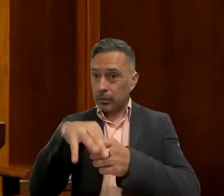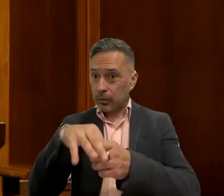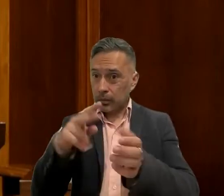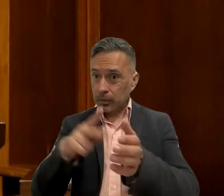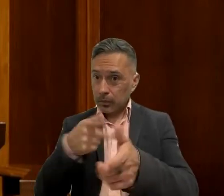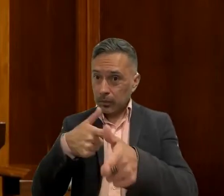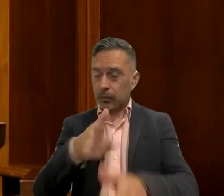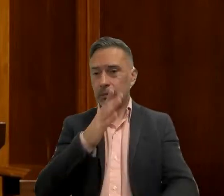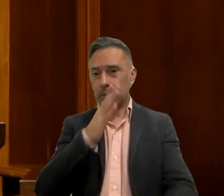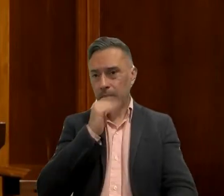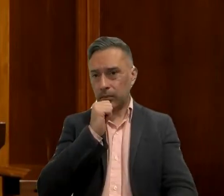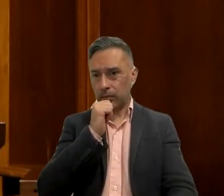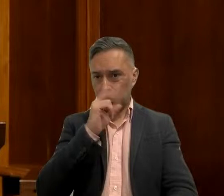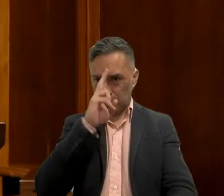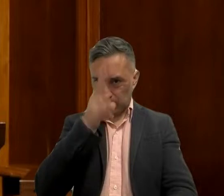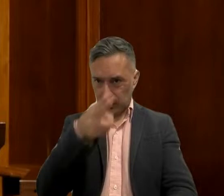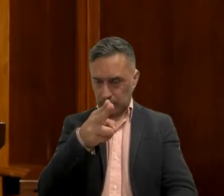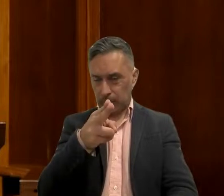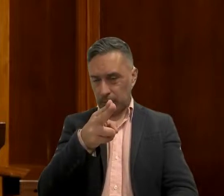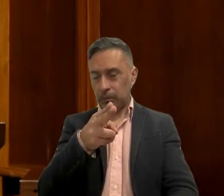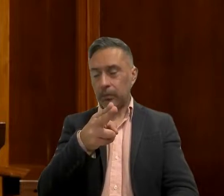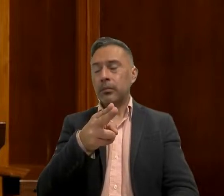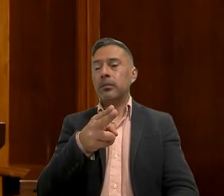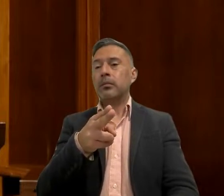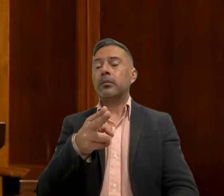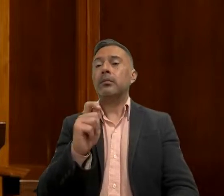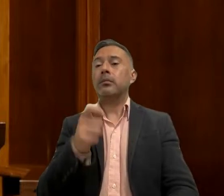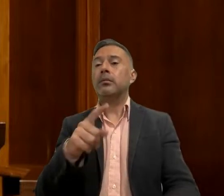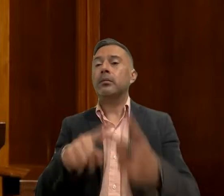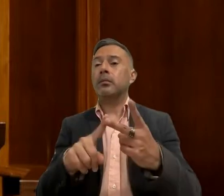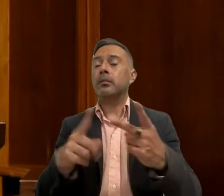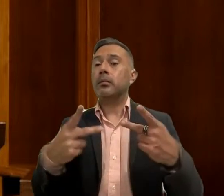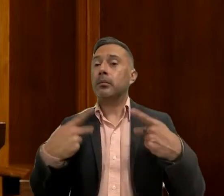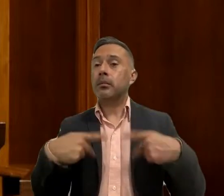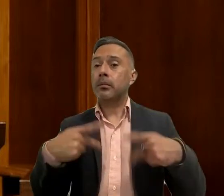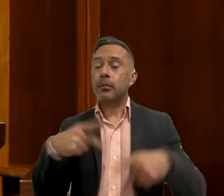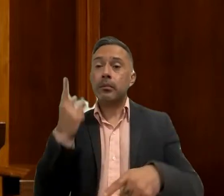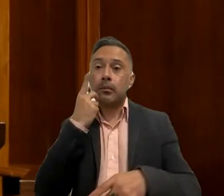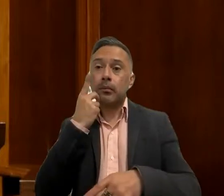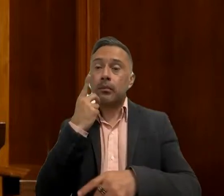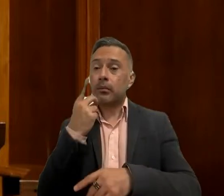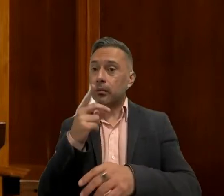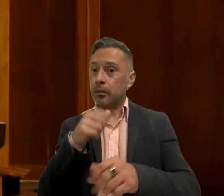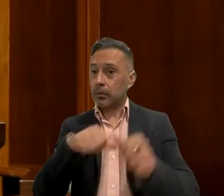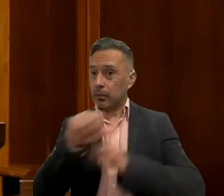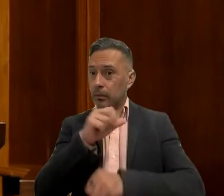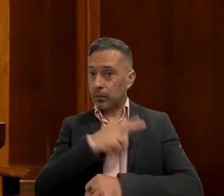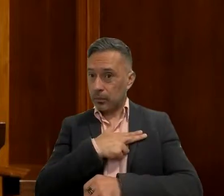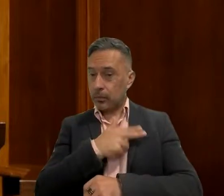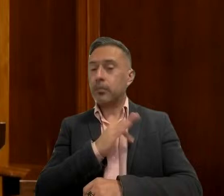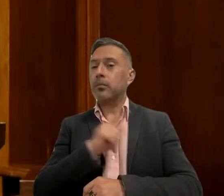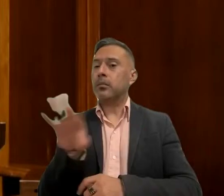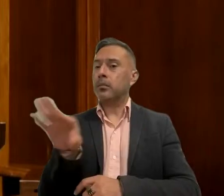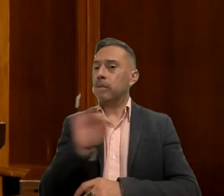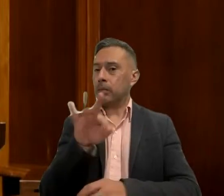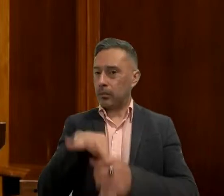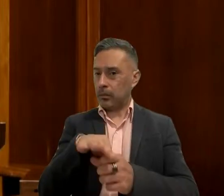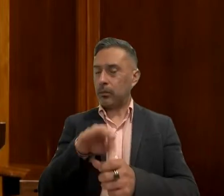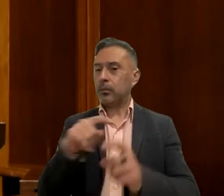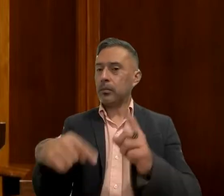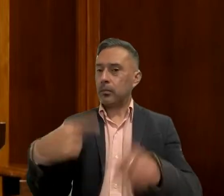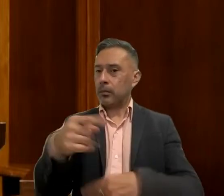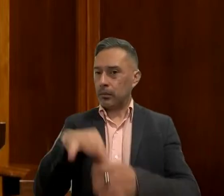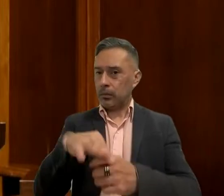al ejercicio de su mandato. Las personas diputadas suplentes podrán ser electas para el periodo inmediato con